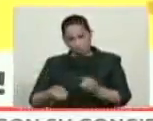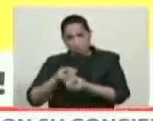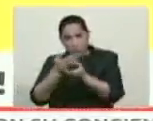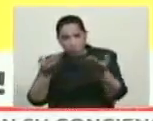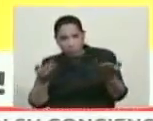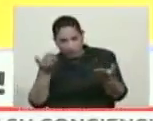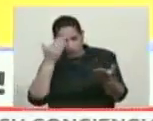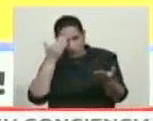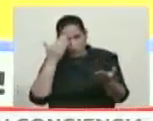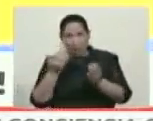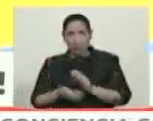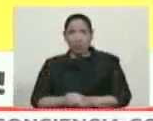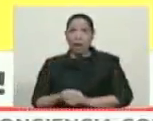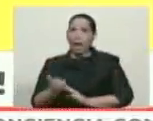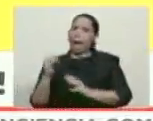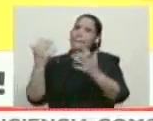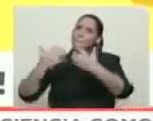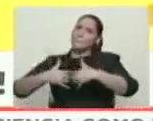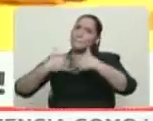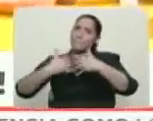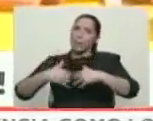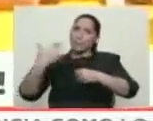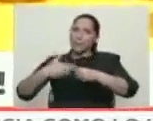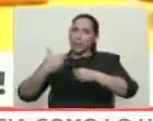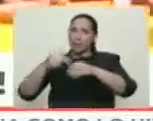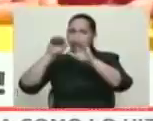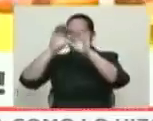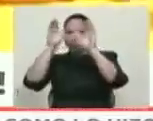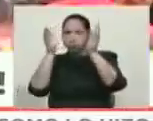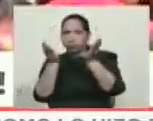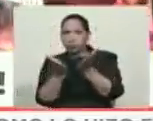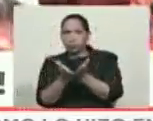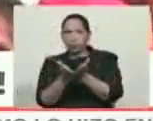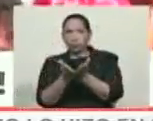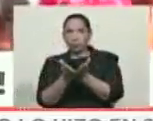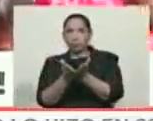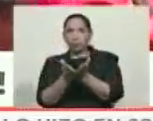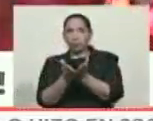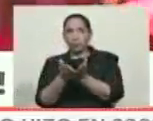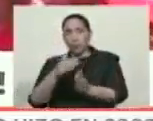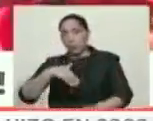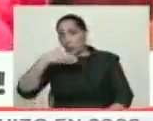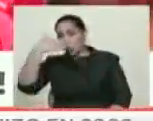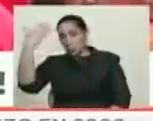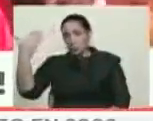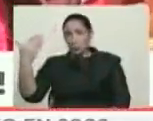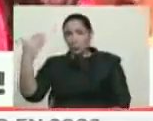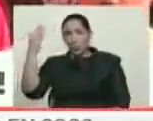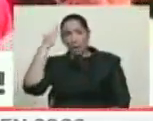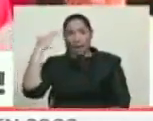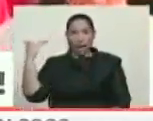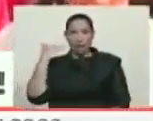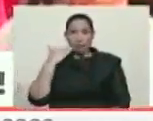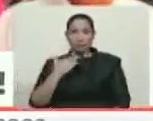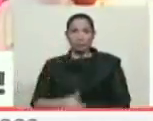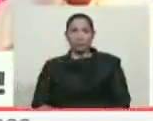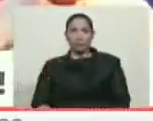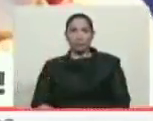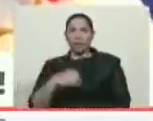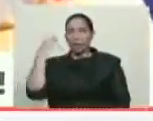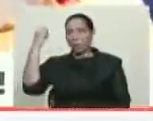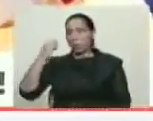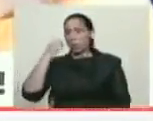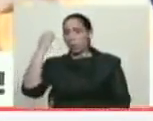lo saben, hay empresas petroleras de todo el mundo, del Medio Oriente, de Asia, de